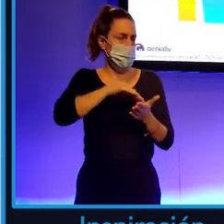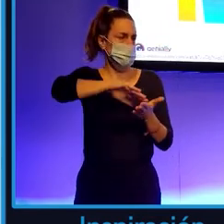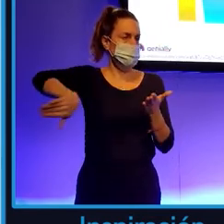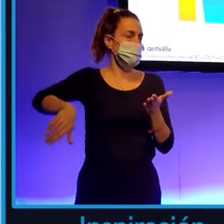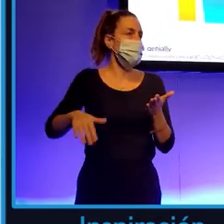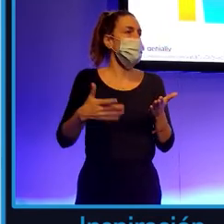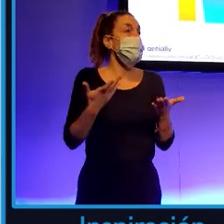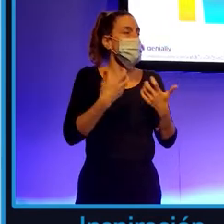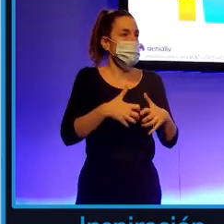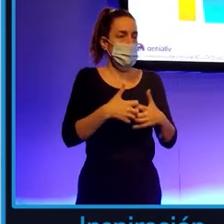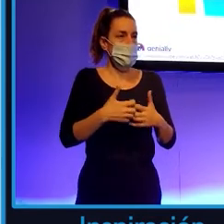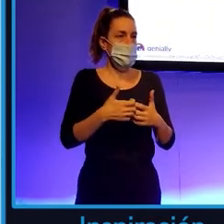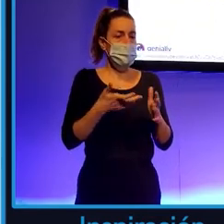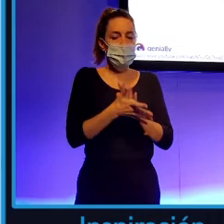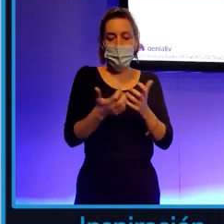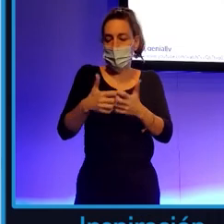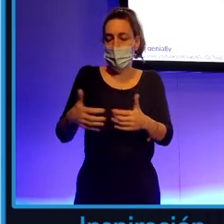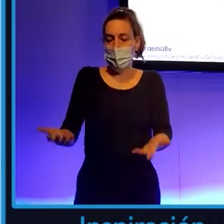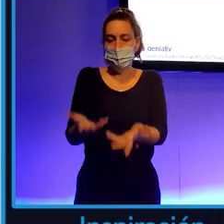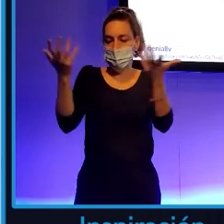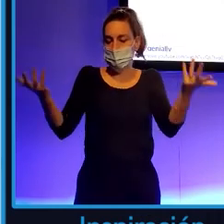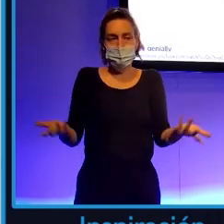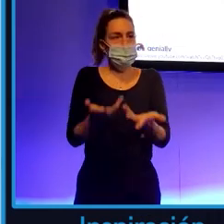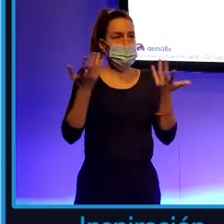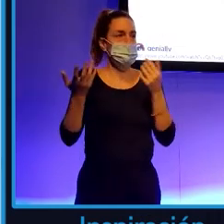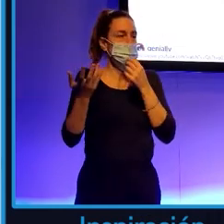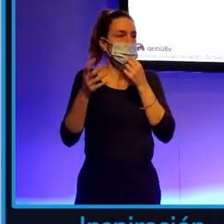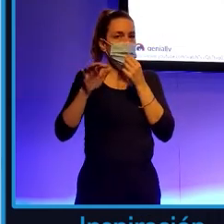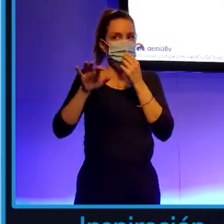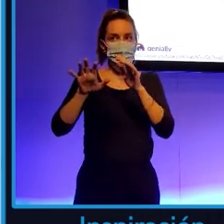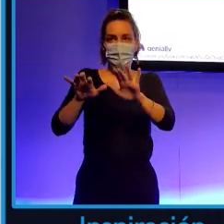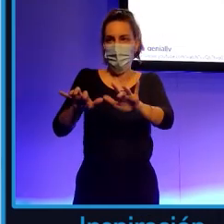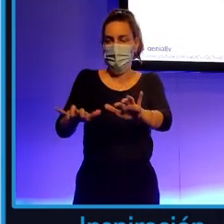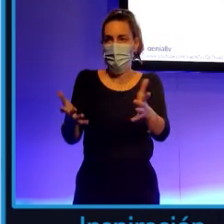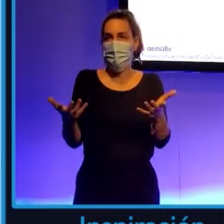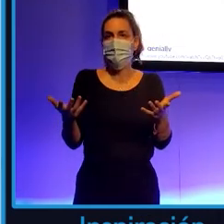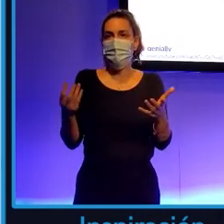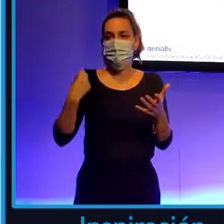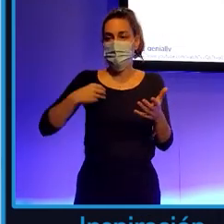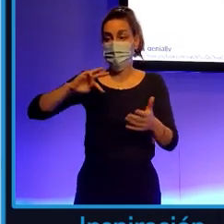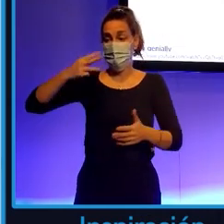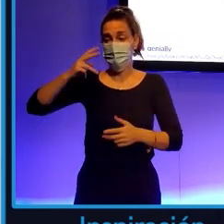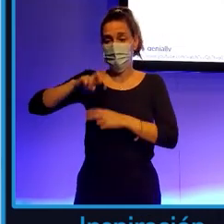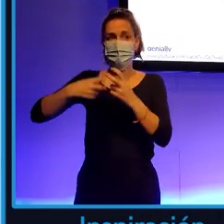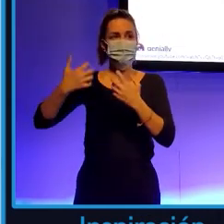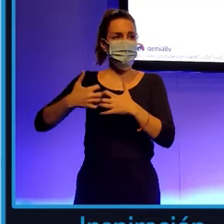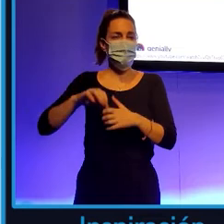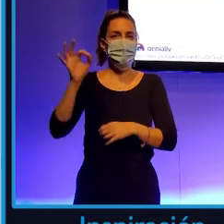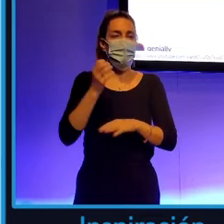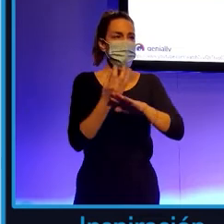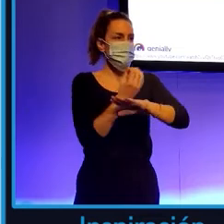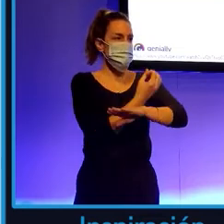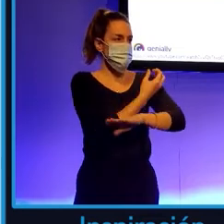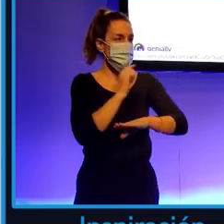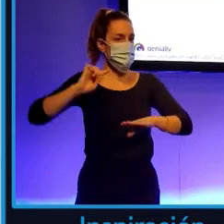no son cualquier máquina no estamos hablando de los simples ordenadores de la la revolución industrial o de la máquina de vapor de